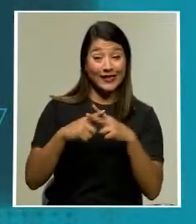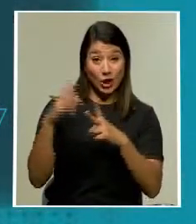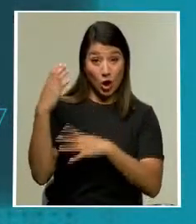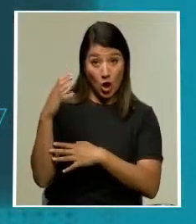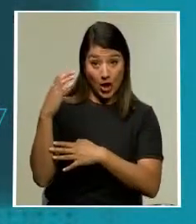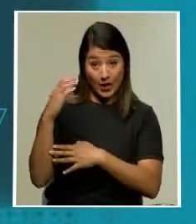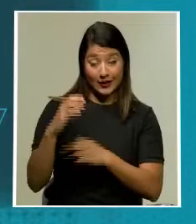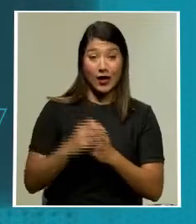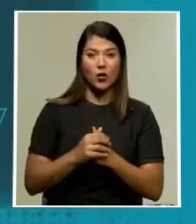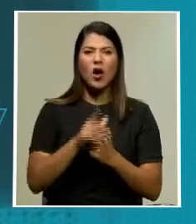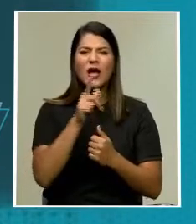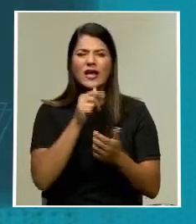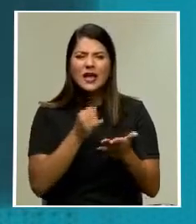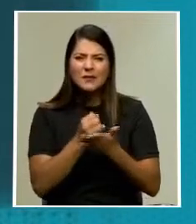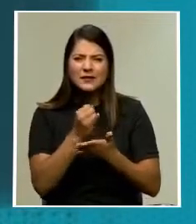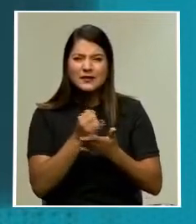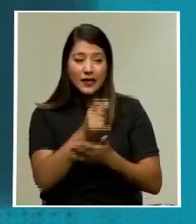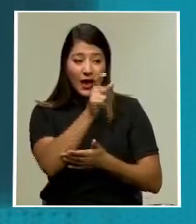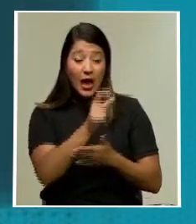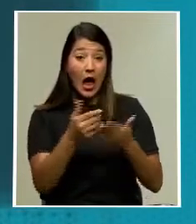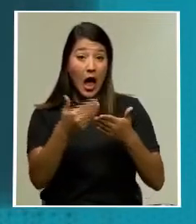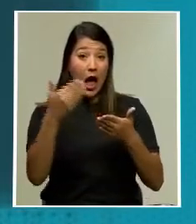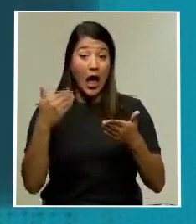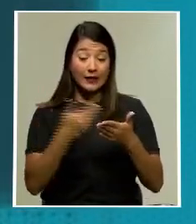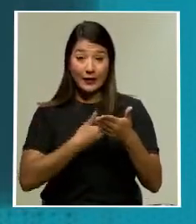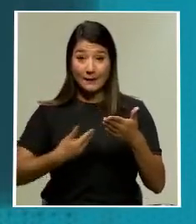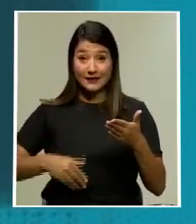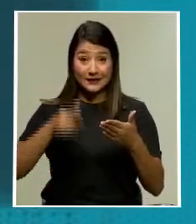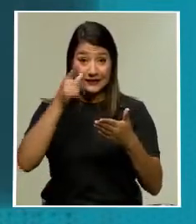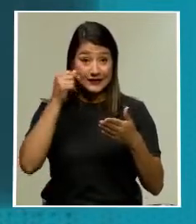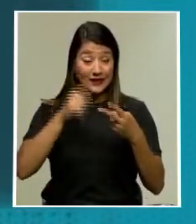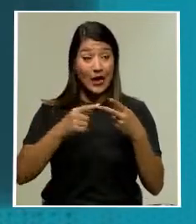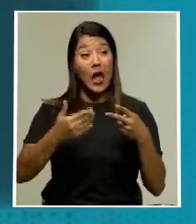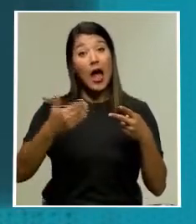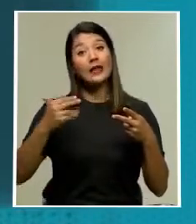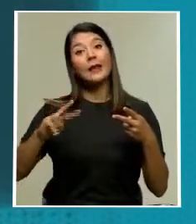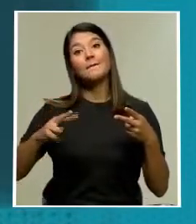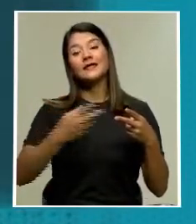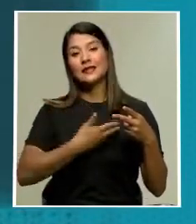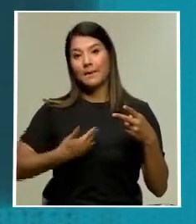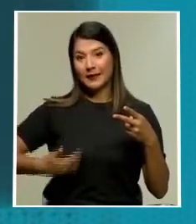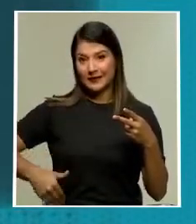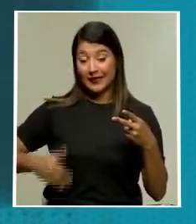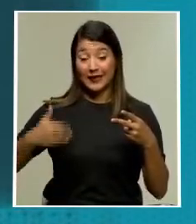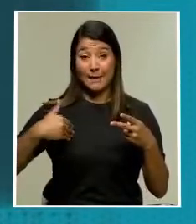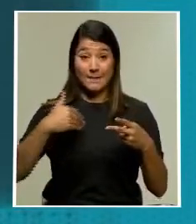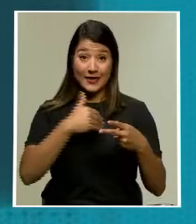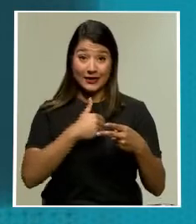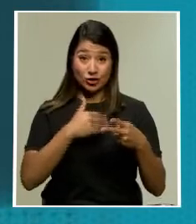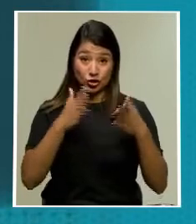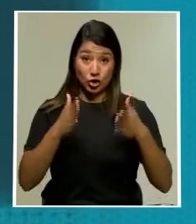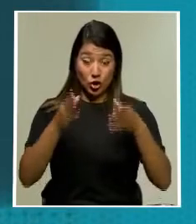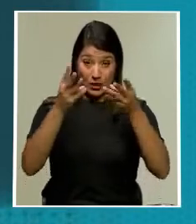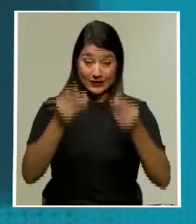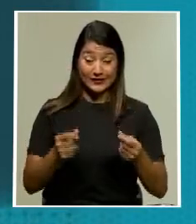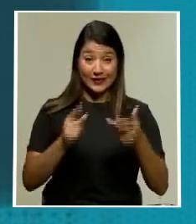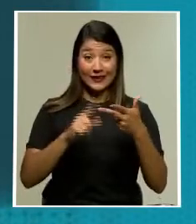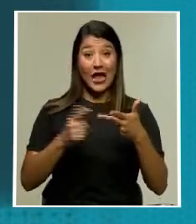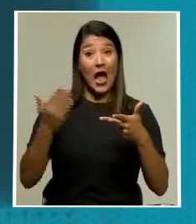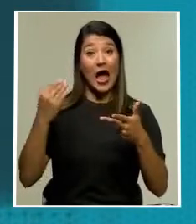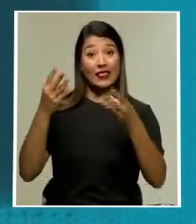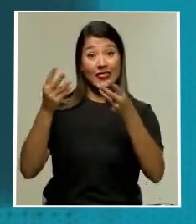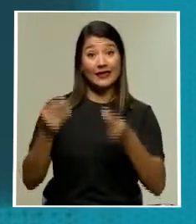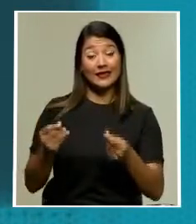del expresidente Luis Guillermo Solís, su ex vicepresidente y exministro de Hacienda Elio Fallas, así como la ex